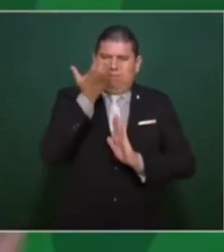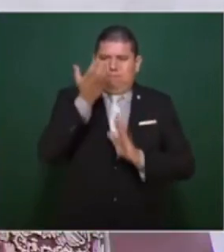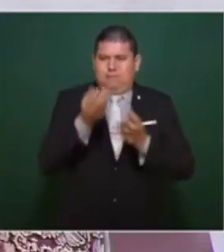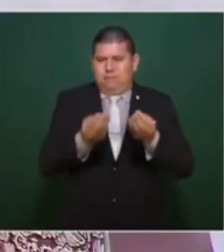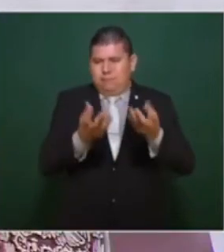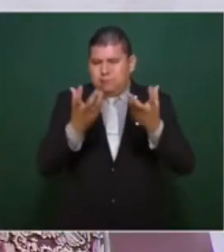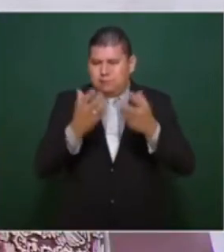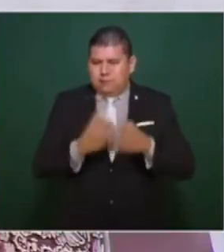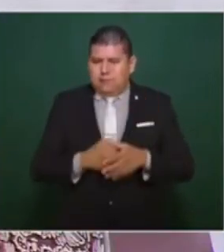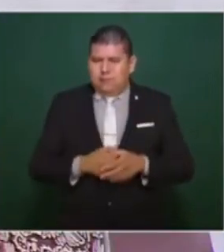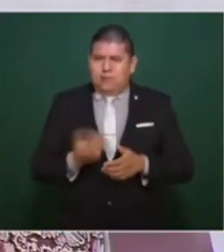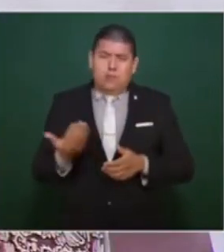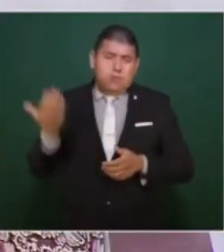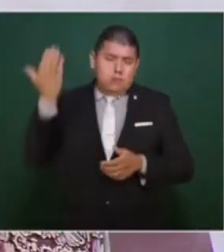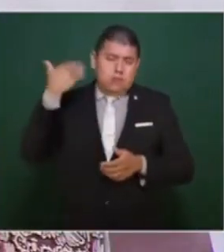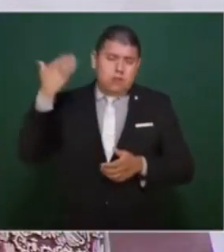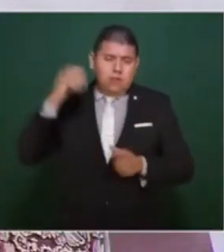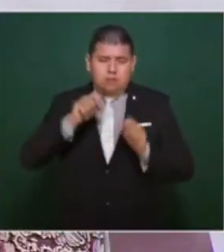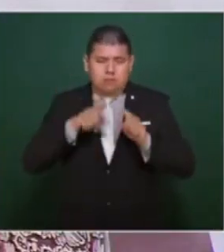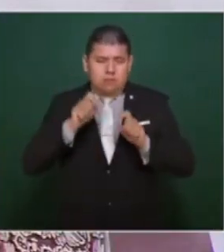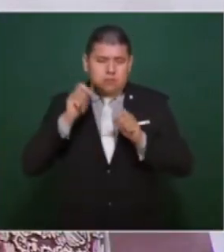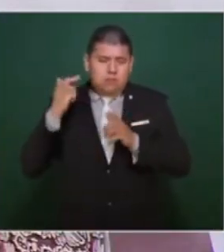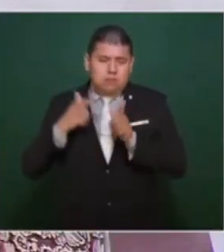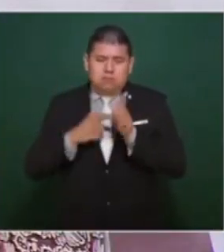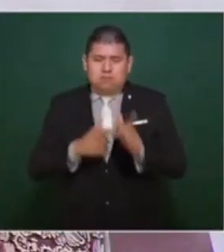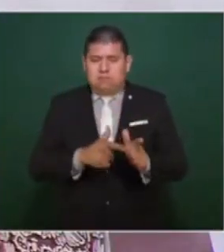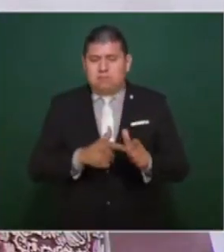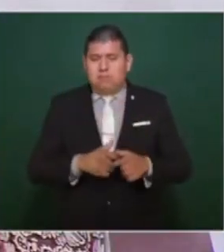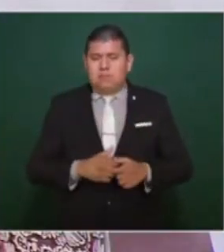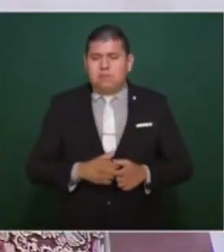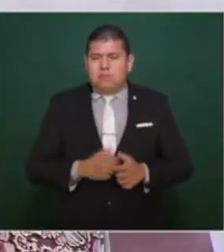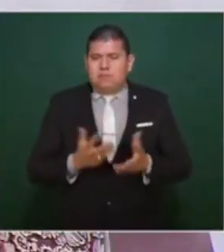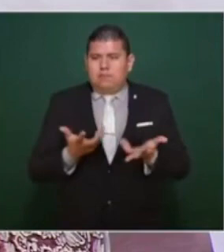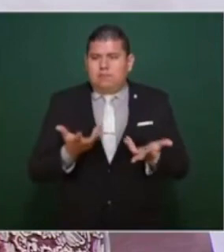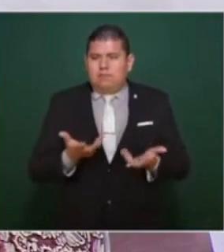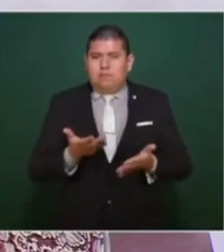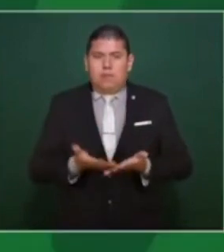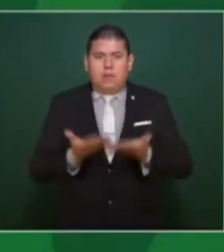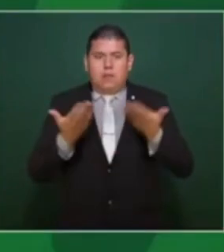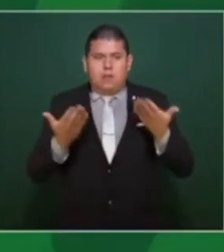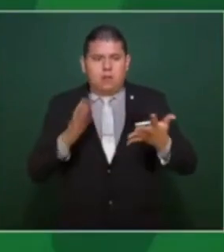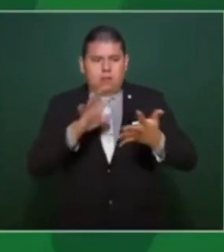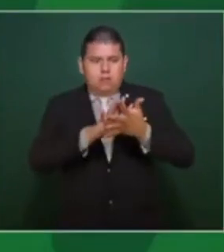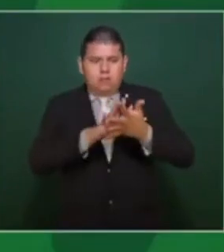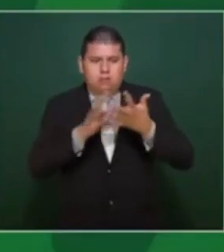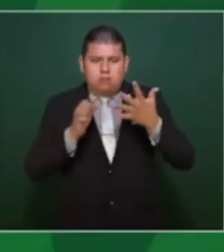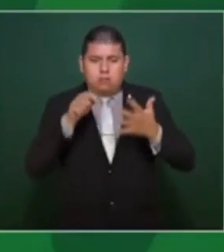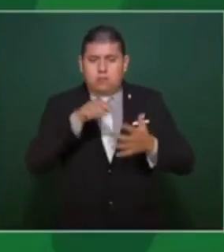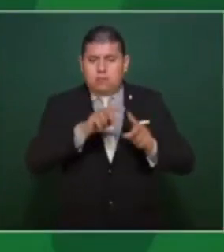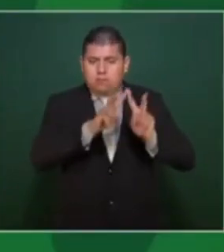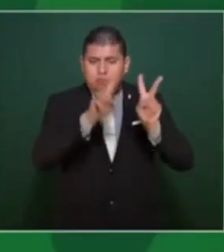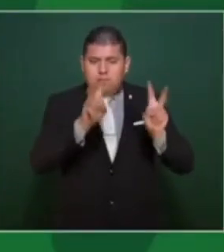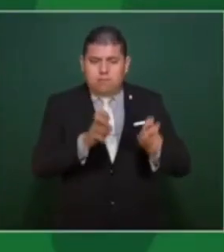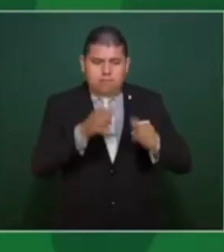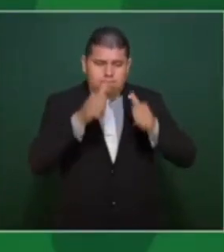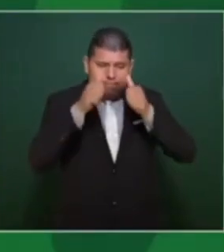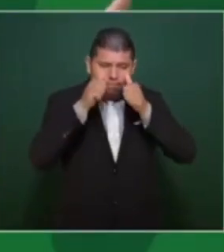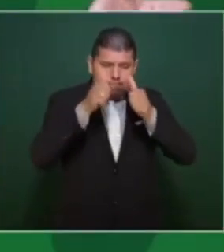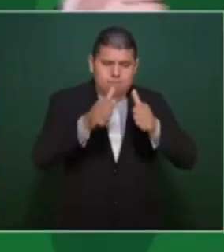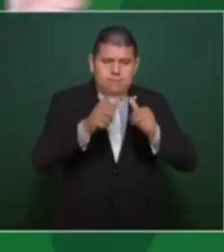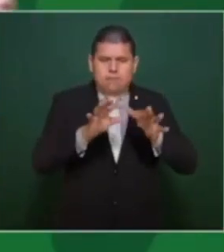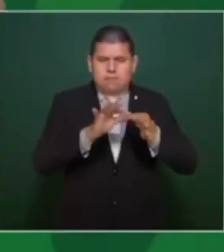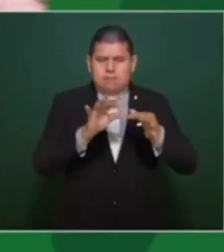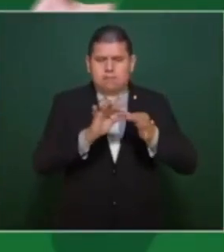leoninos que se hacían antes, ¿no? Entonces, en el caso de los reclusorios, se